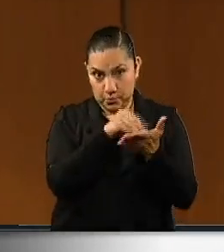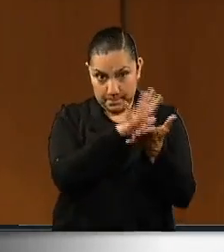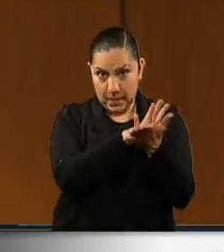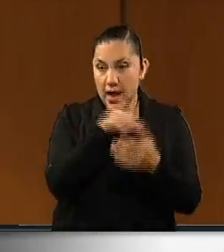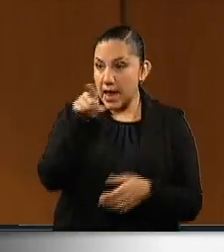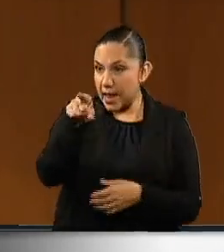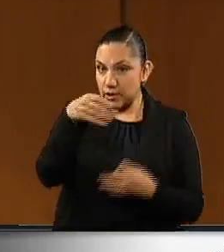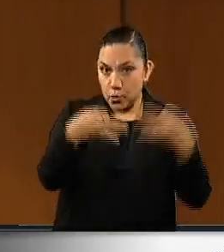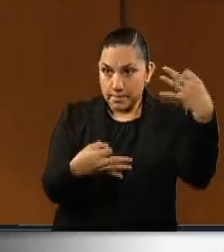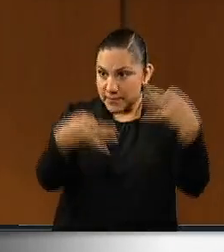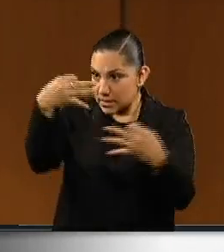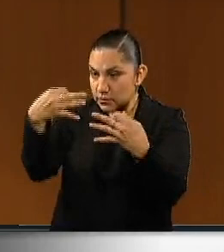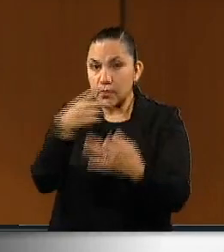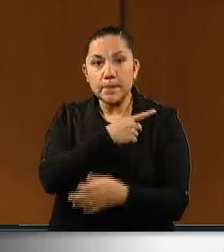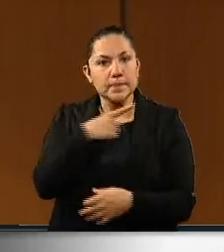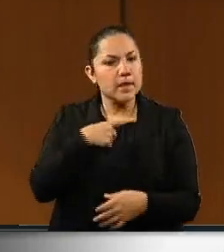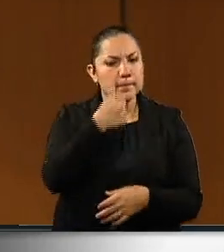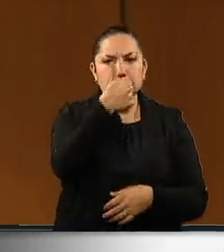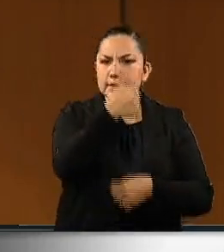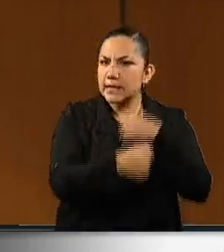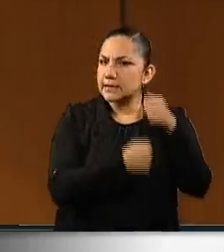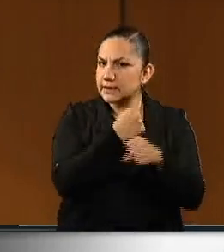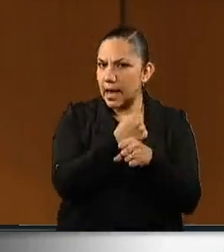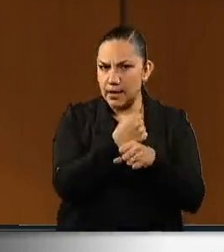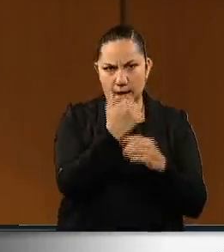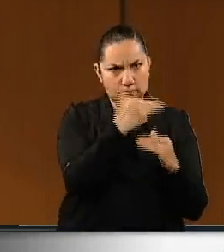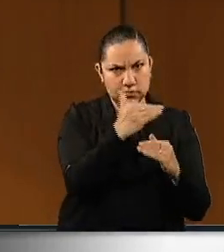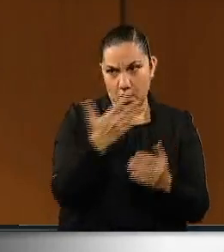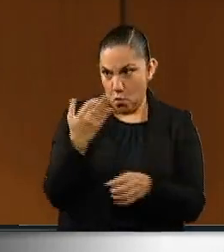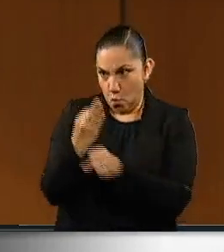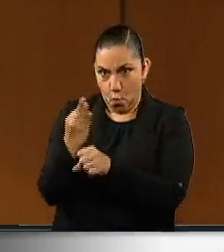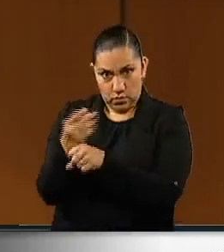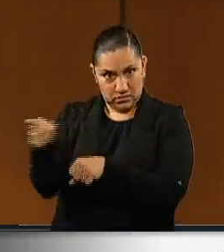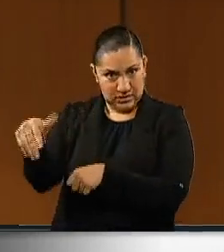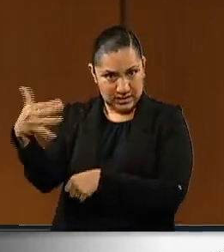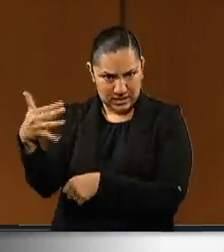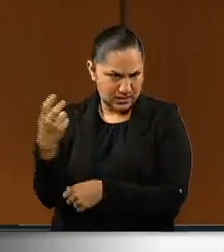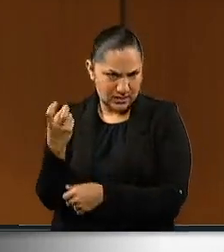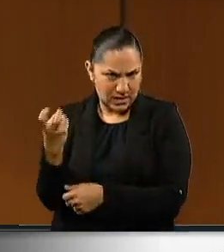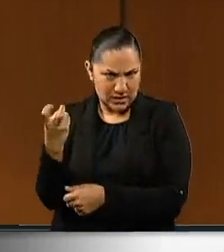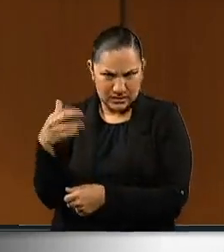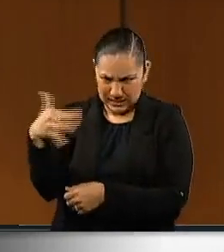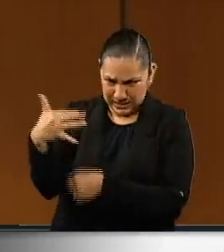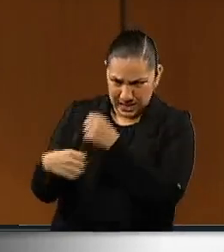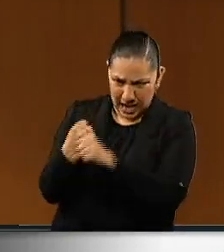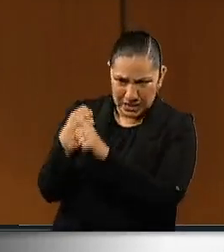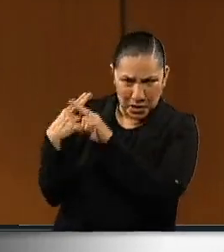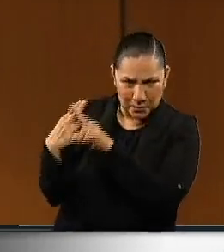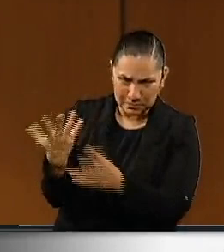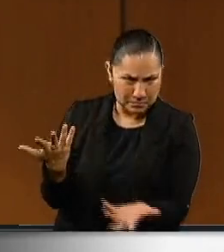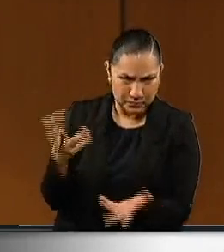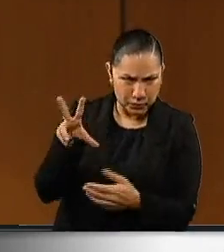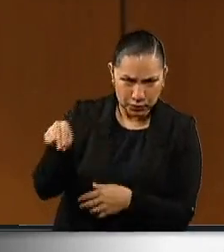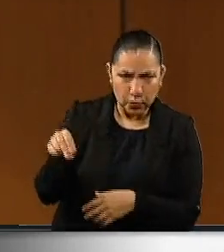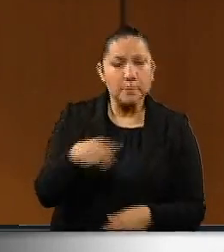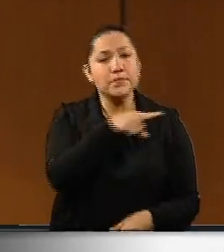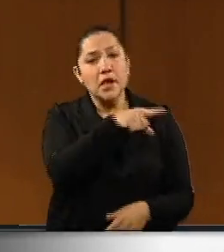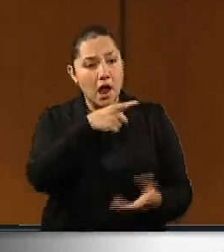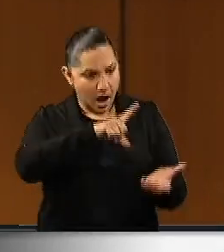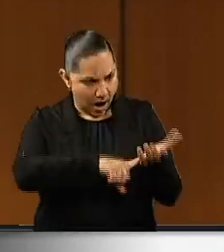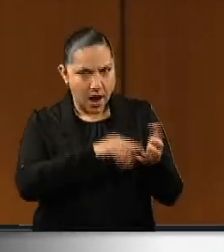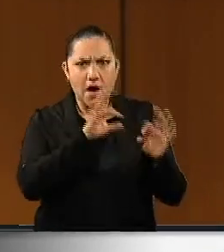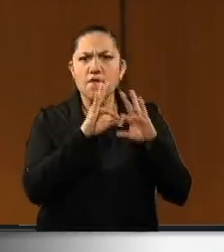6 años y no 15 como ahora, y que establecía en su artículo 93 un método de elección en el que